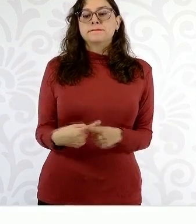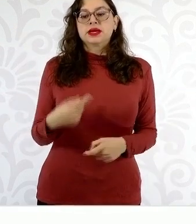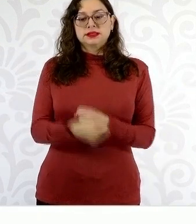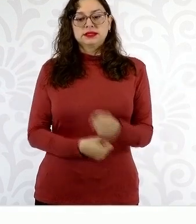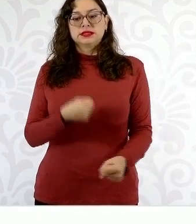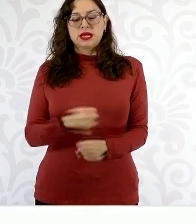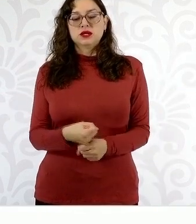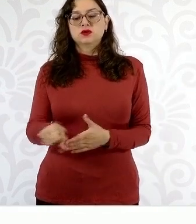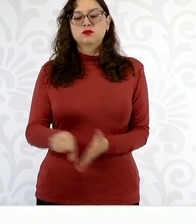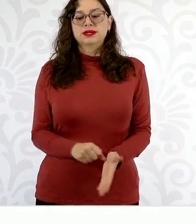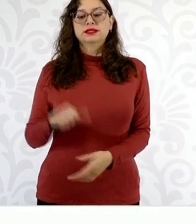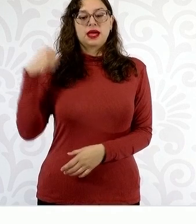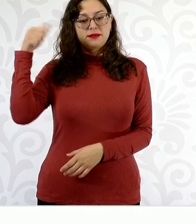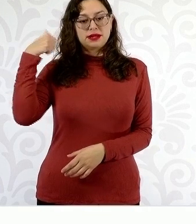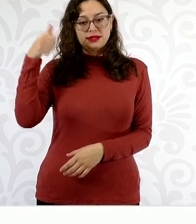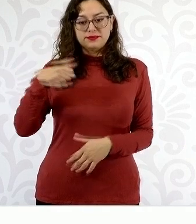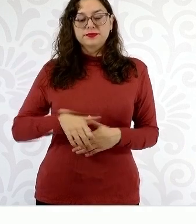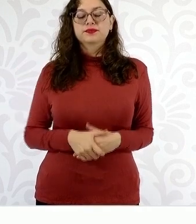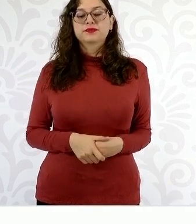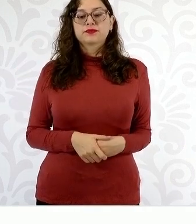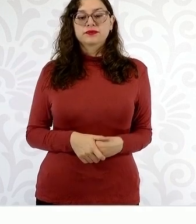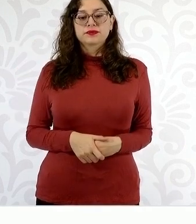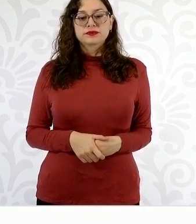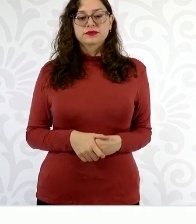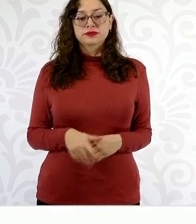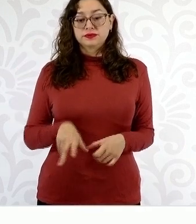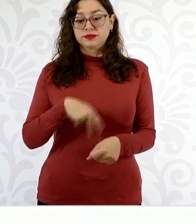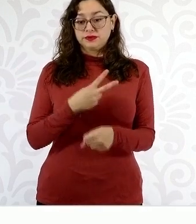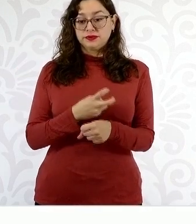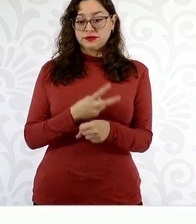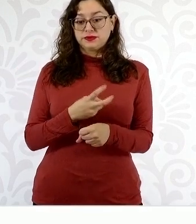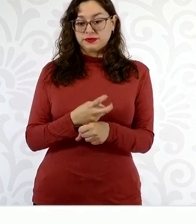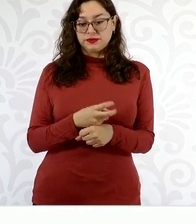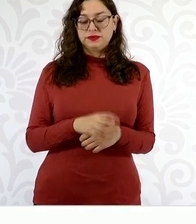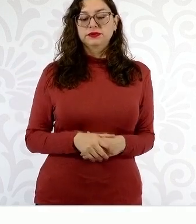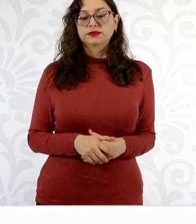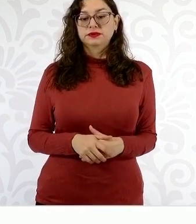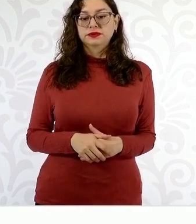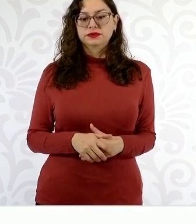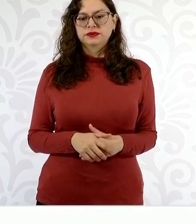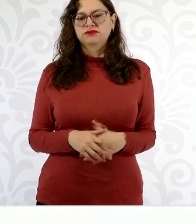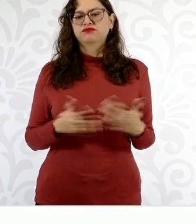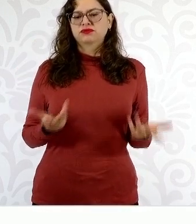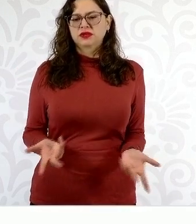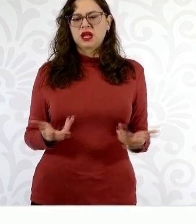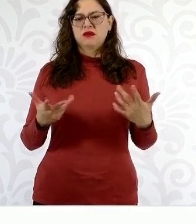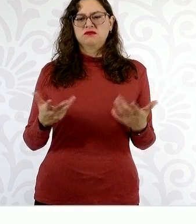abril. La segunda es aumentar la lista de los productos que no se pueden